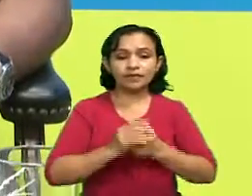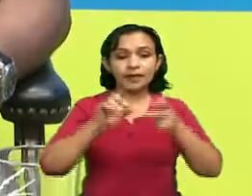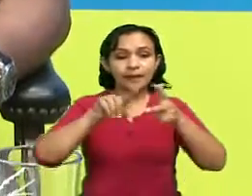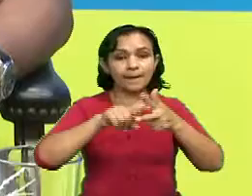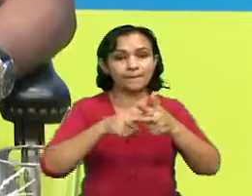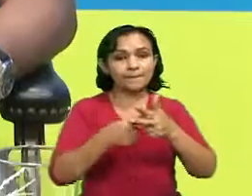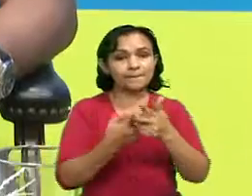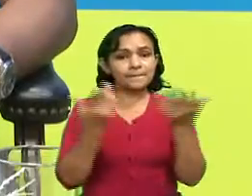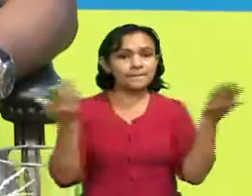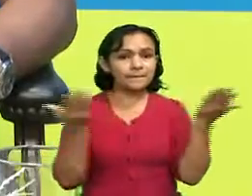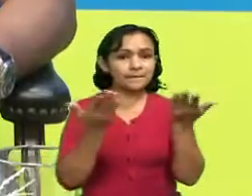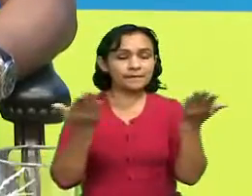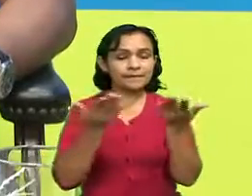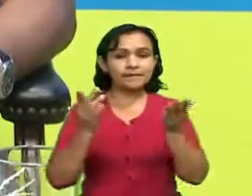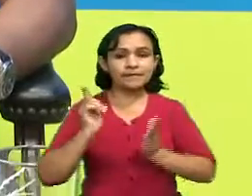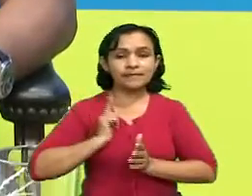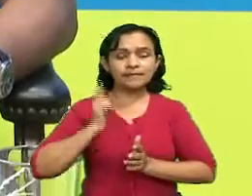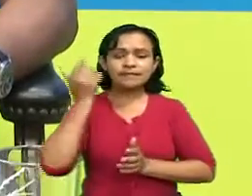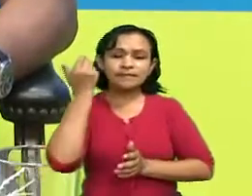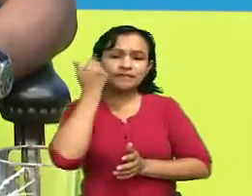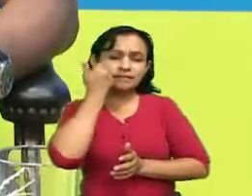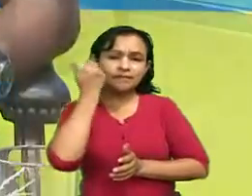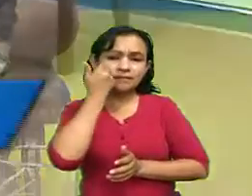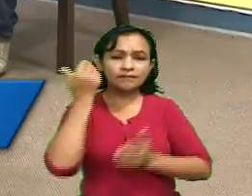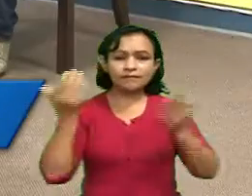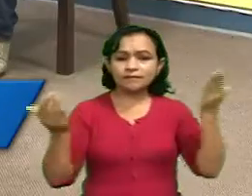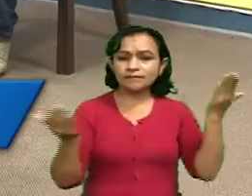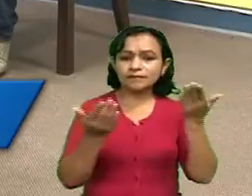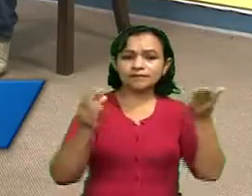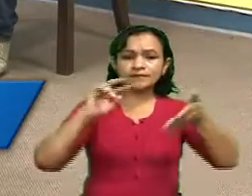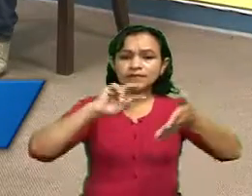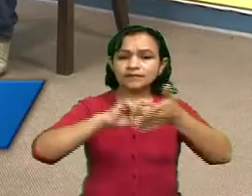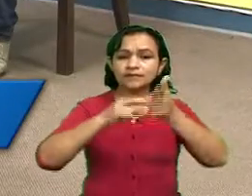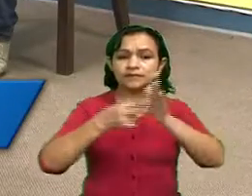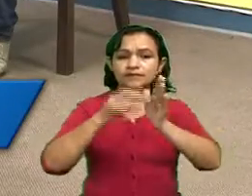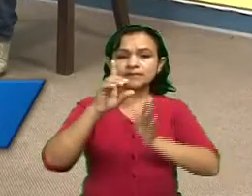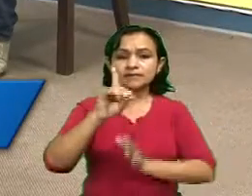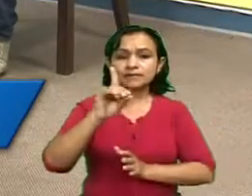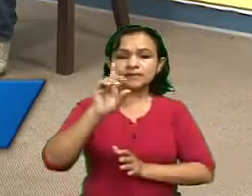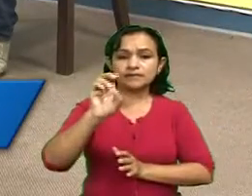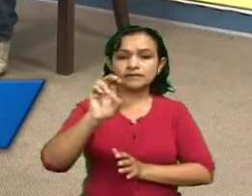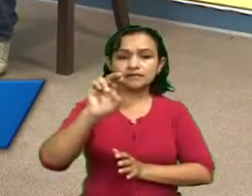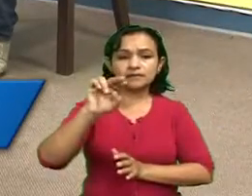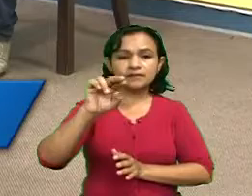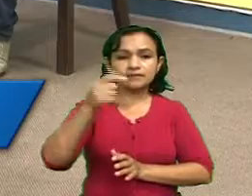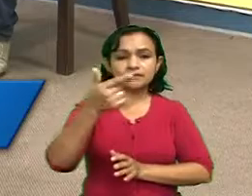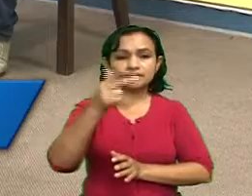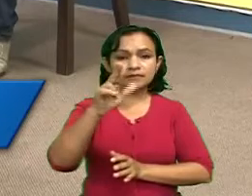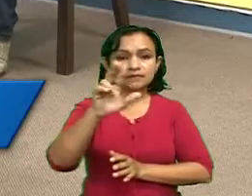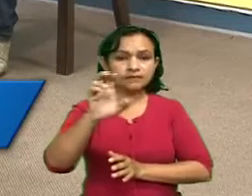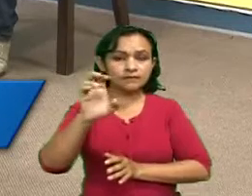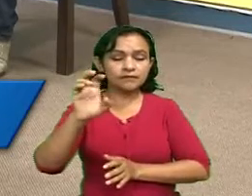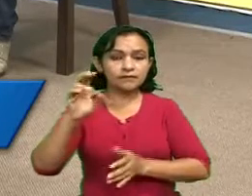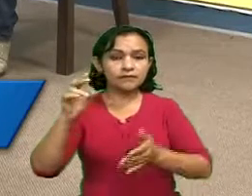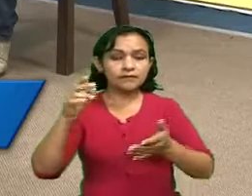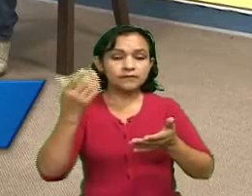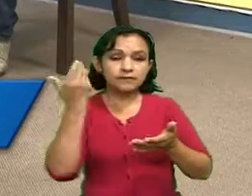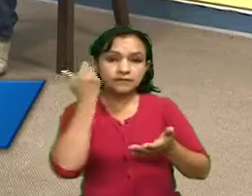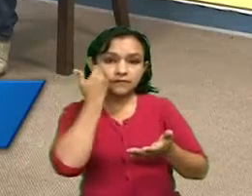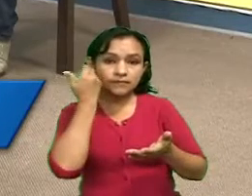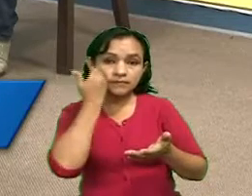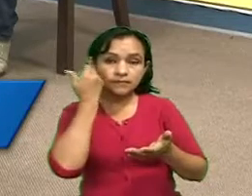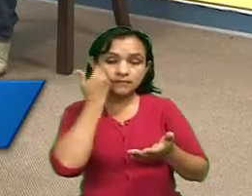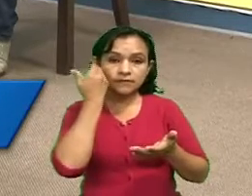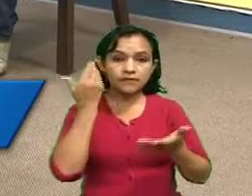Iniciando, doctor, cuénteme acerca de esta enfermedad. ¿Qué es el dengue? Bueno, el dengue es una enfermedad, es una